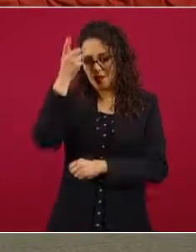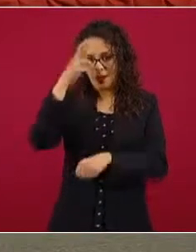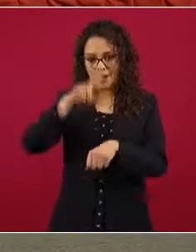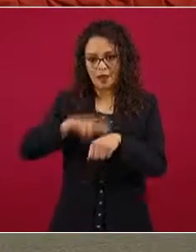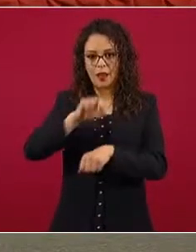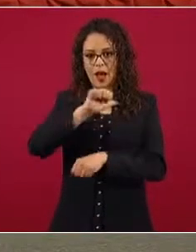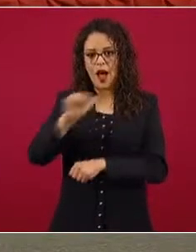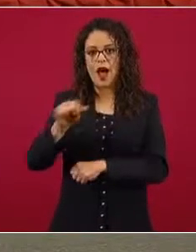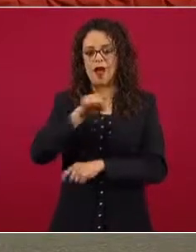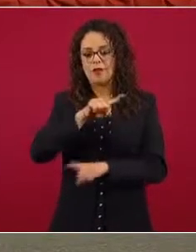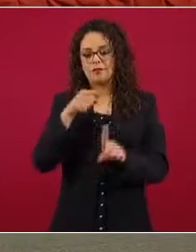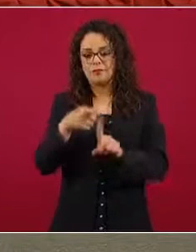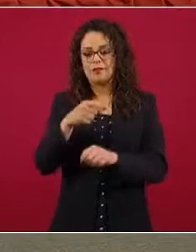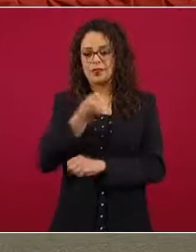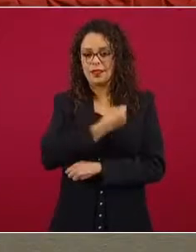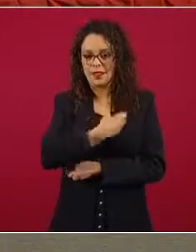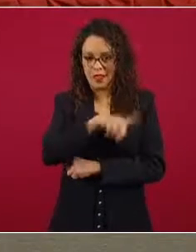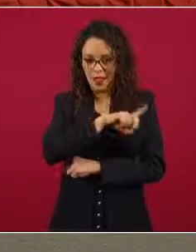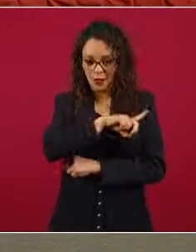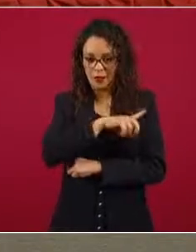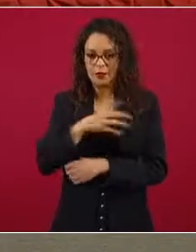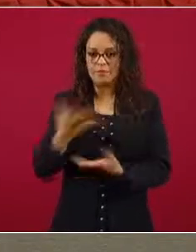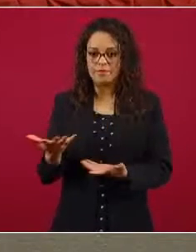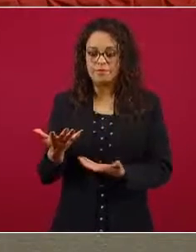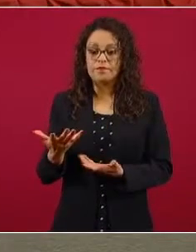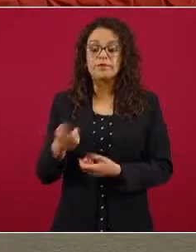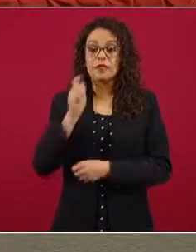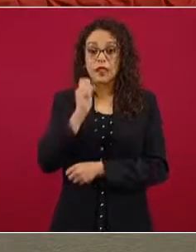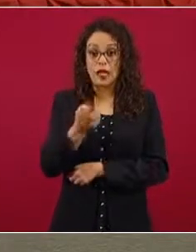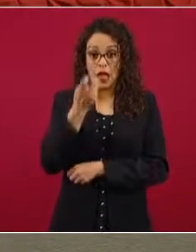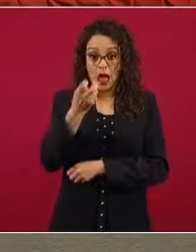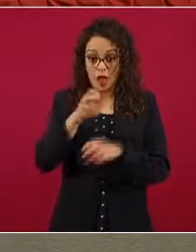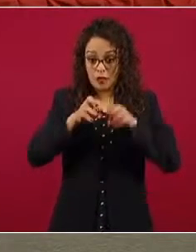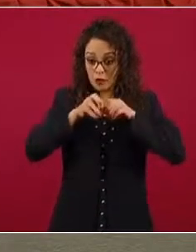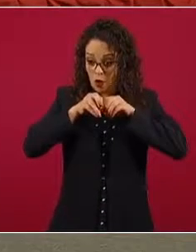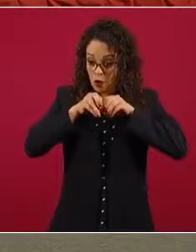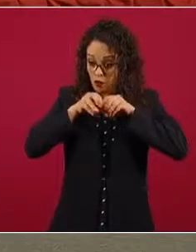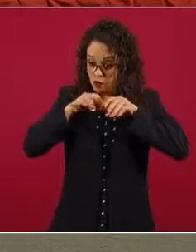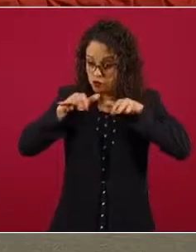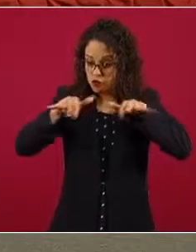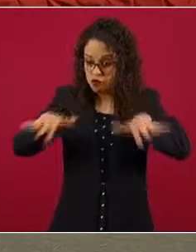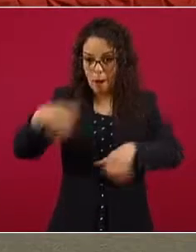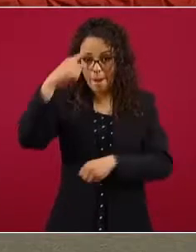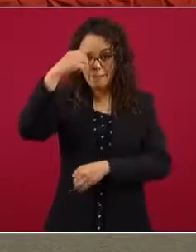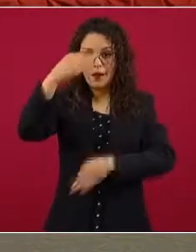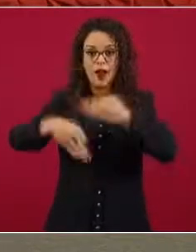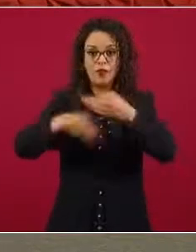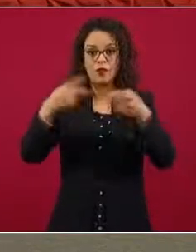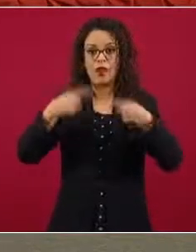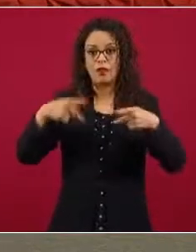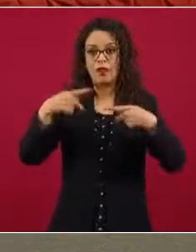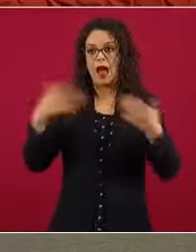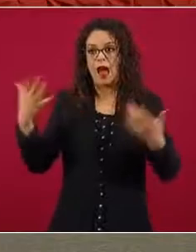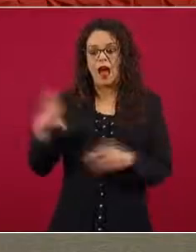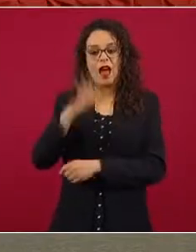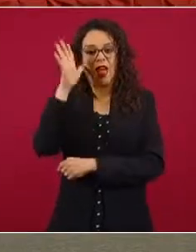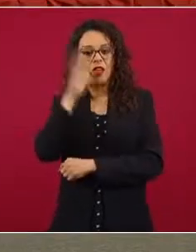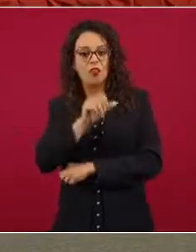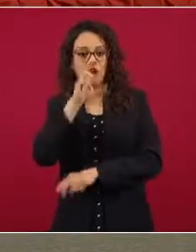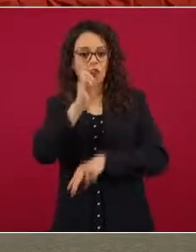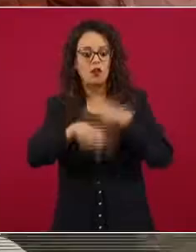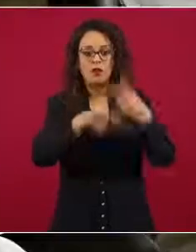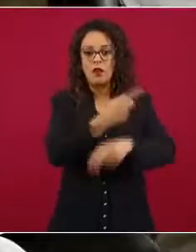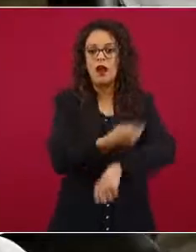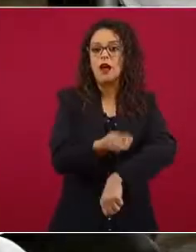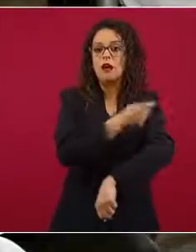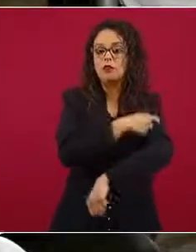¿qué implicaciones puede tener pues que se haga masiva esta idea de no vacunarse y qué riesgos puede haber reales sobre